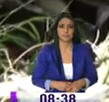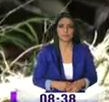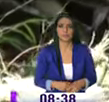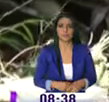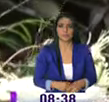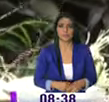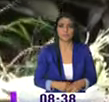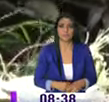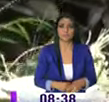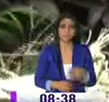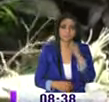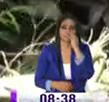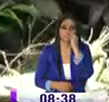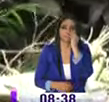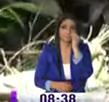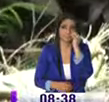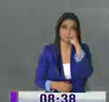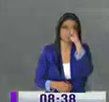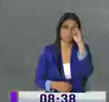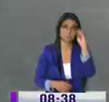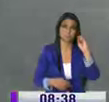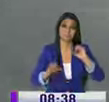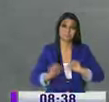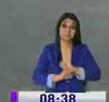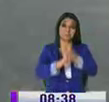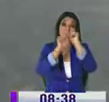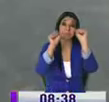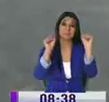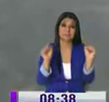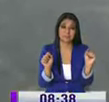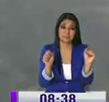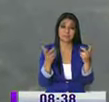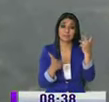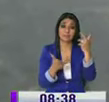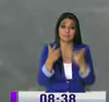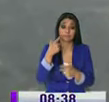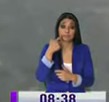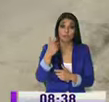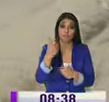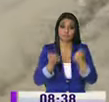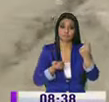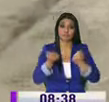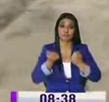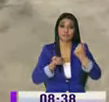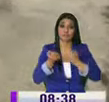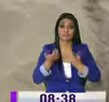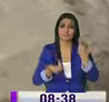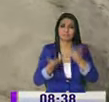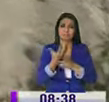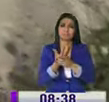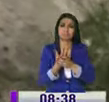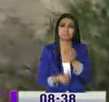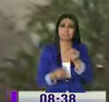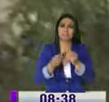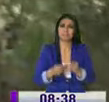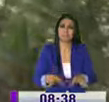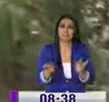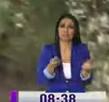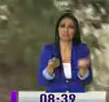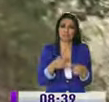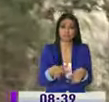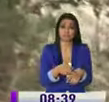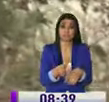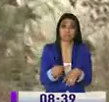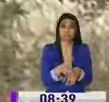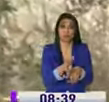ocurrió de madrugada por ahora presumen que el chófer habría perdido pista justo en la curva en una zona despoblada y caía un abismo de más de